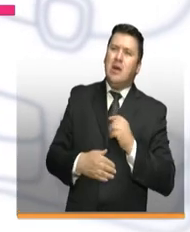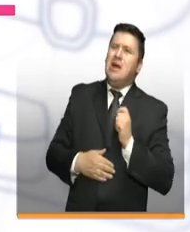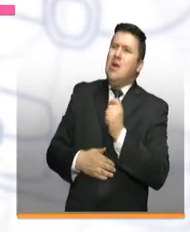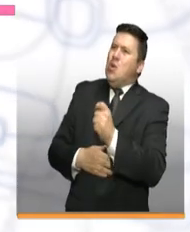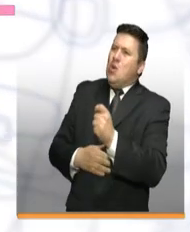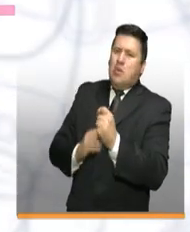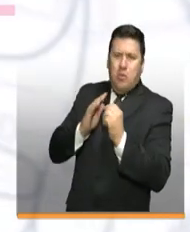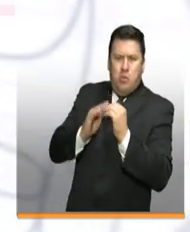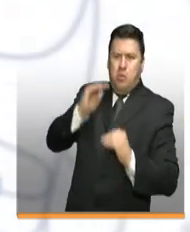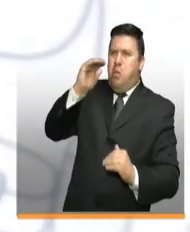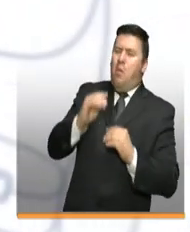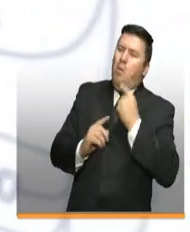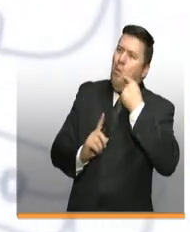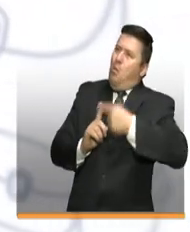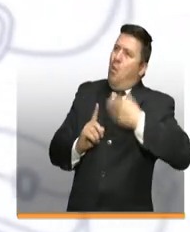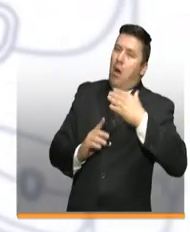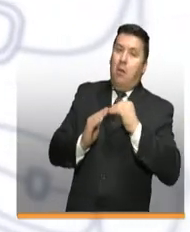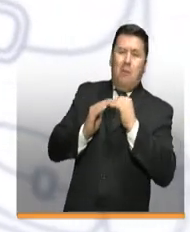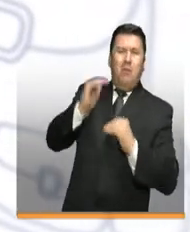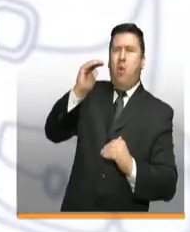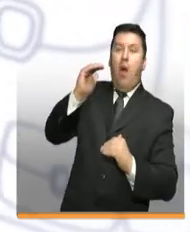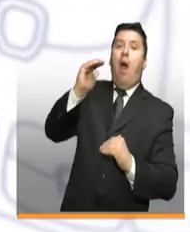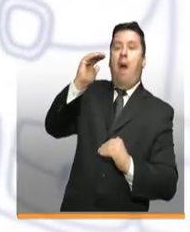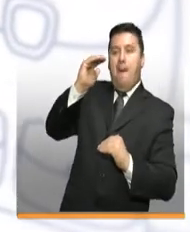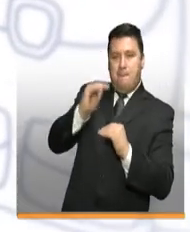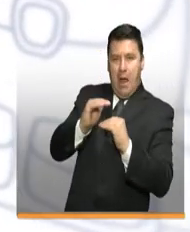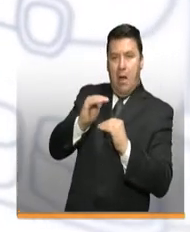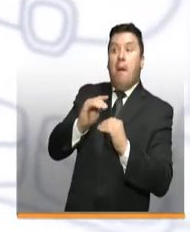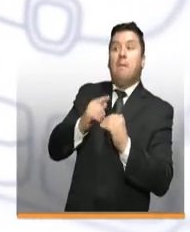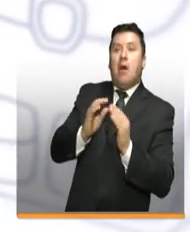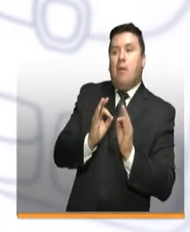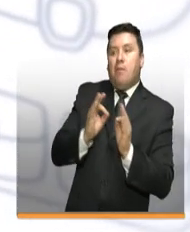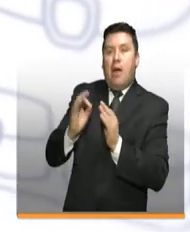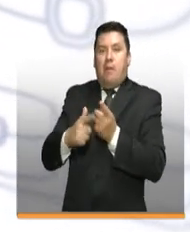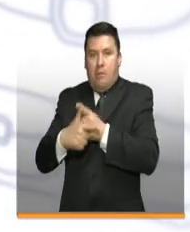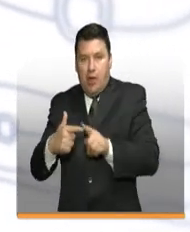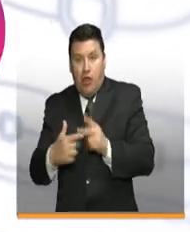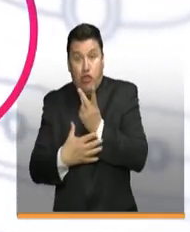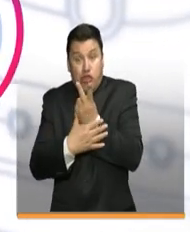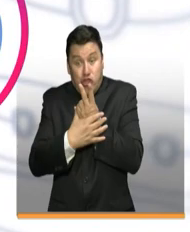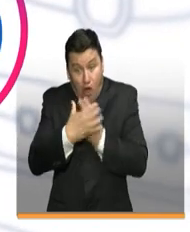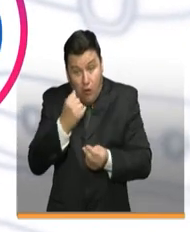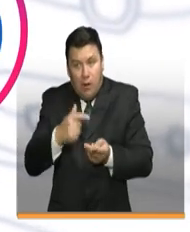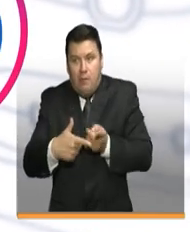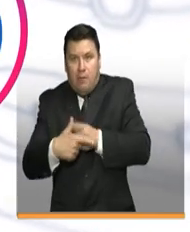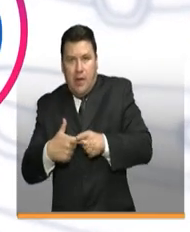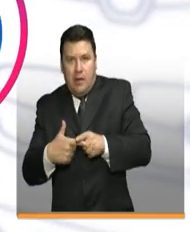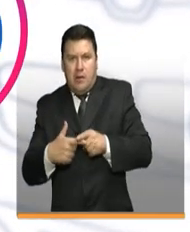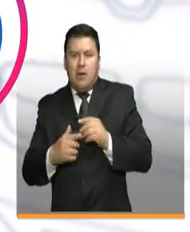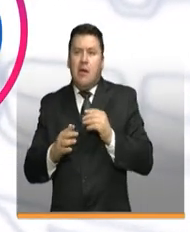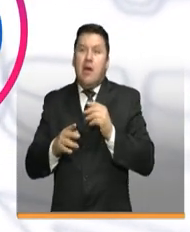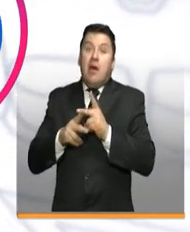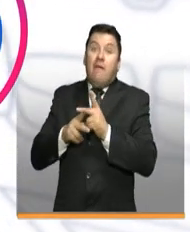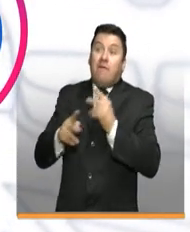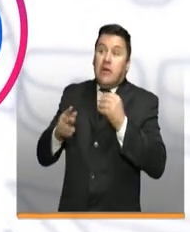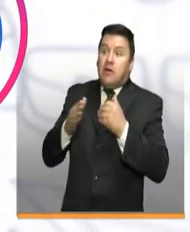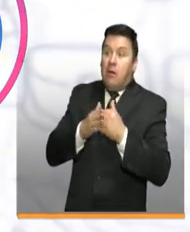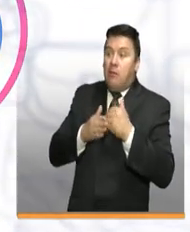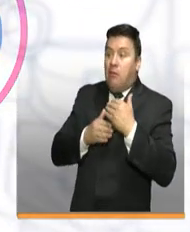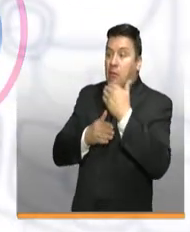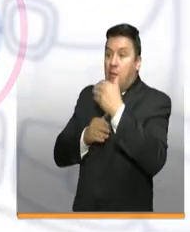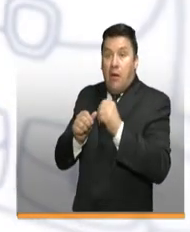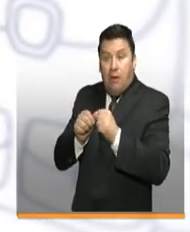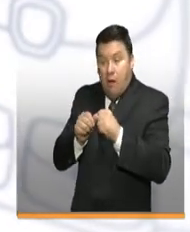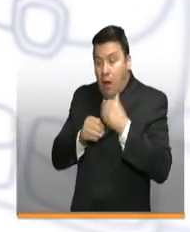valor de su cuota mensual, ampliando el plazo de sus pagos, hasta el doble del plazo original para créditos de mediano plazo y hasta